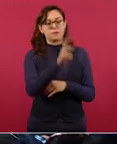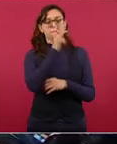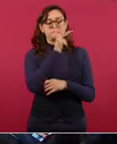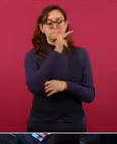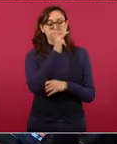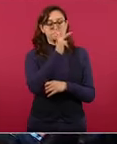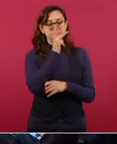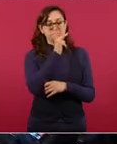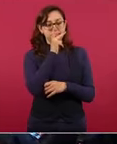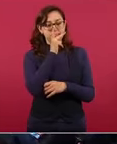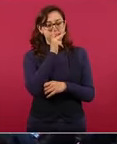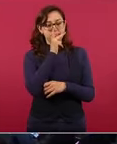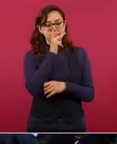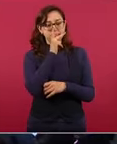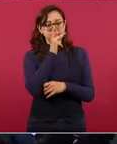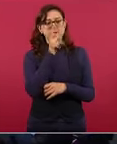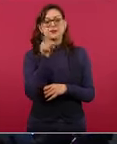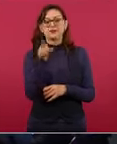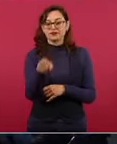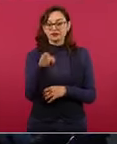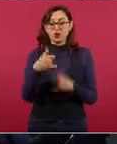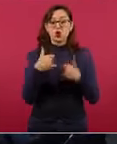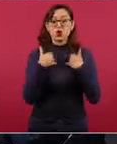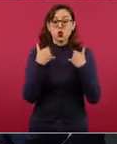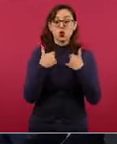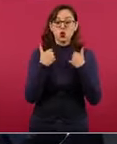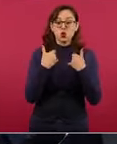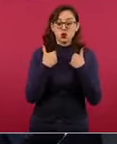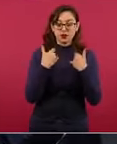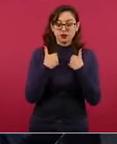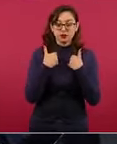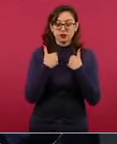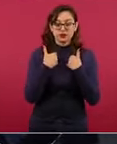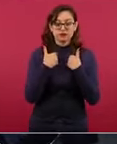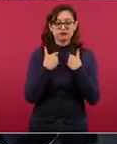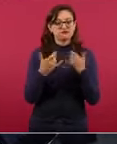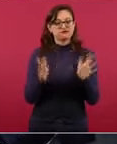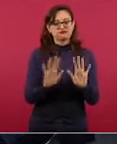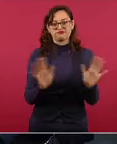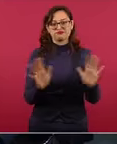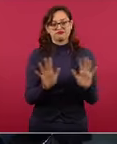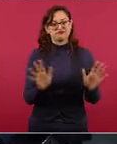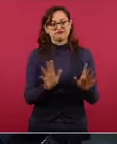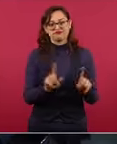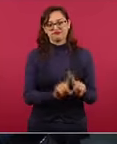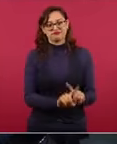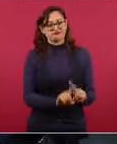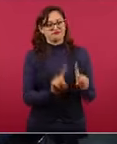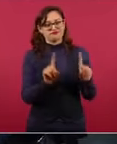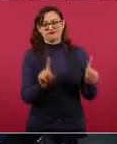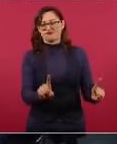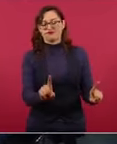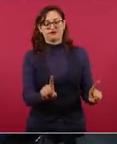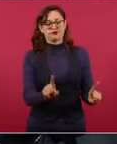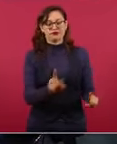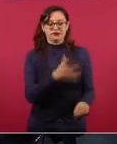el papá claudio x gonzález da por al joven si nada que ver con